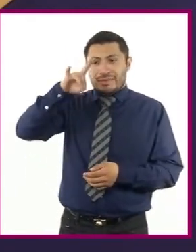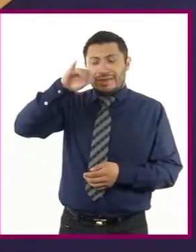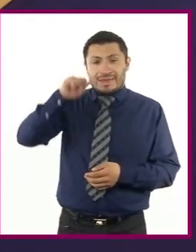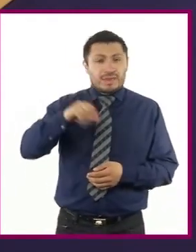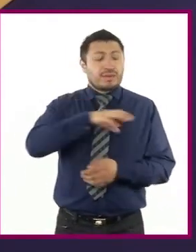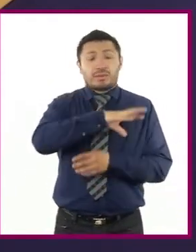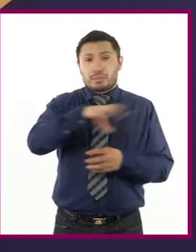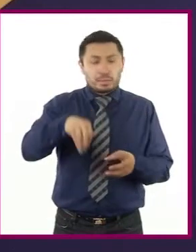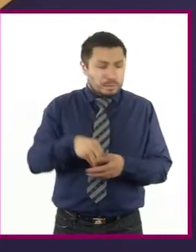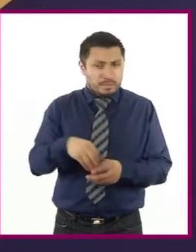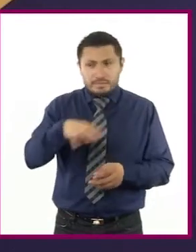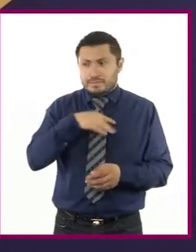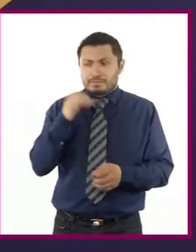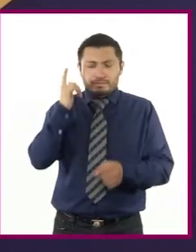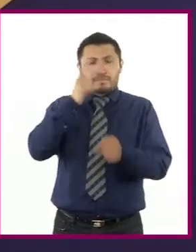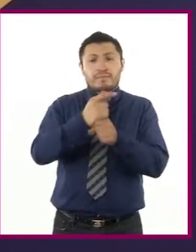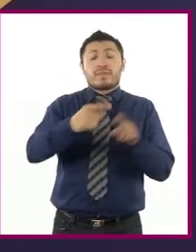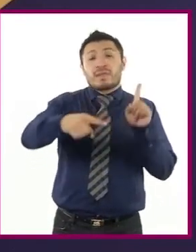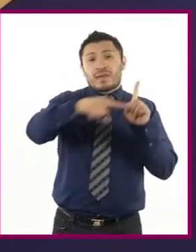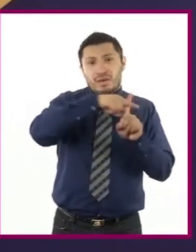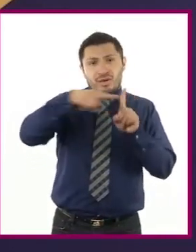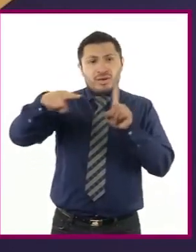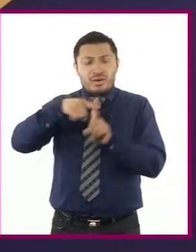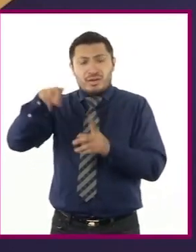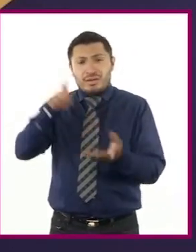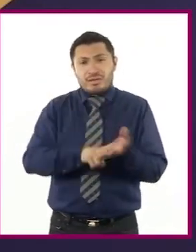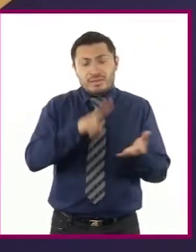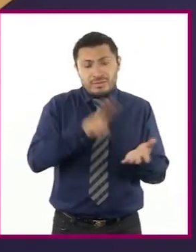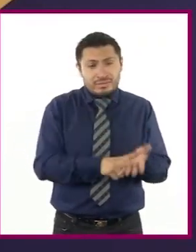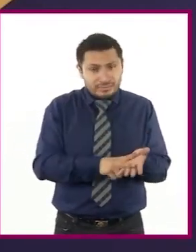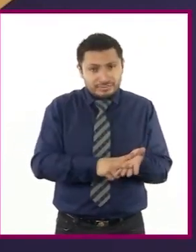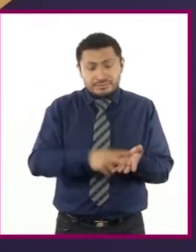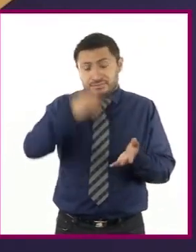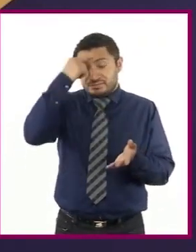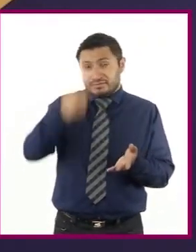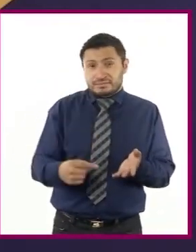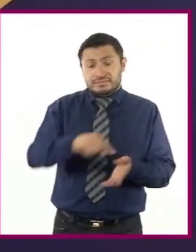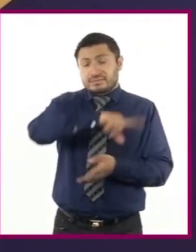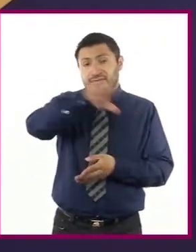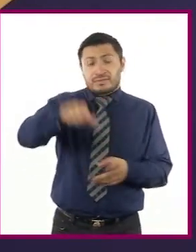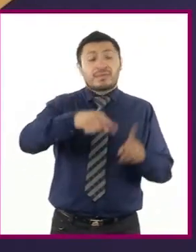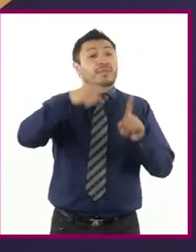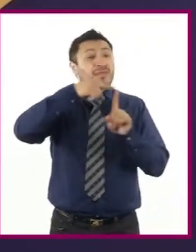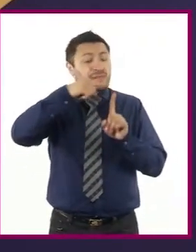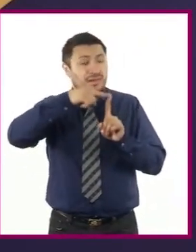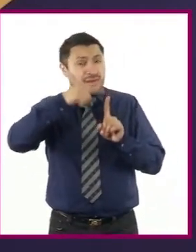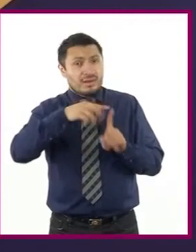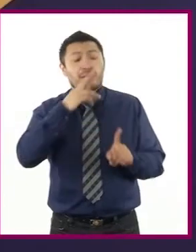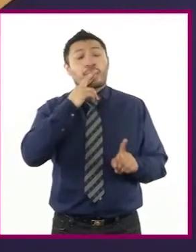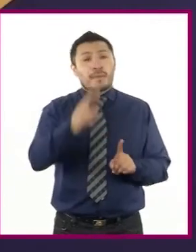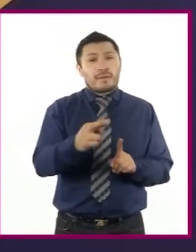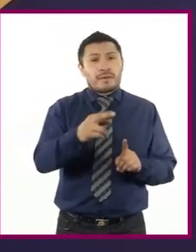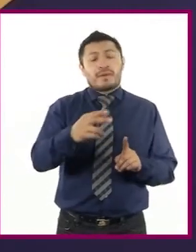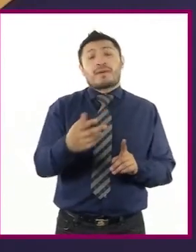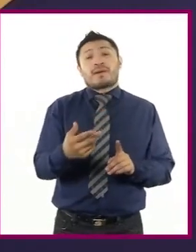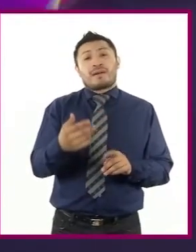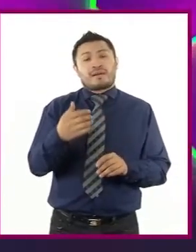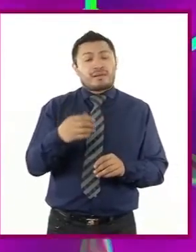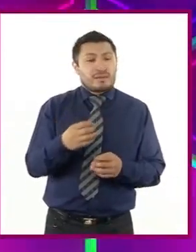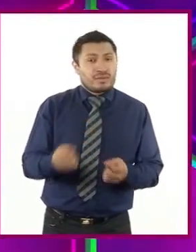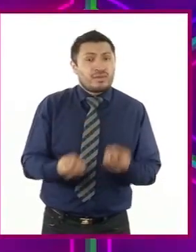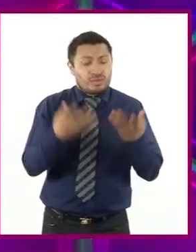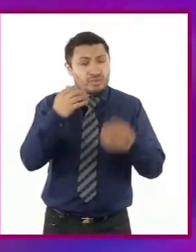de datos se calcula sumando los valores de los datos para después dividir el resultado entre el número total de